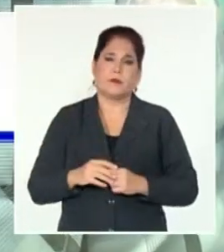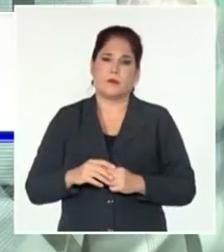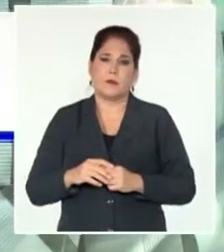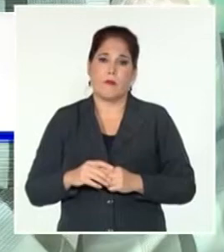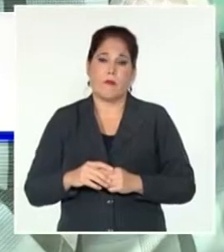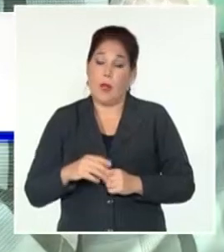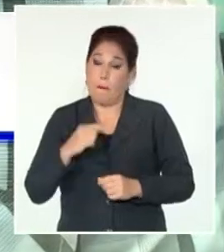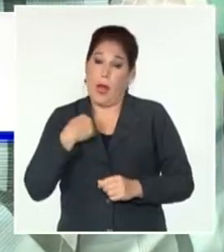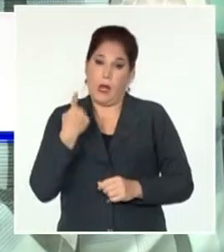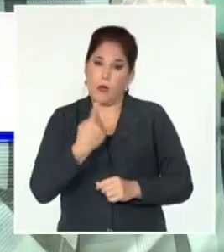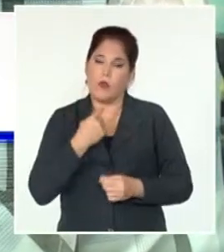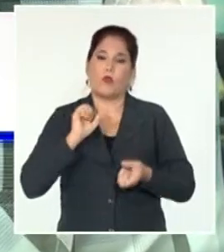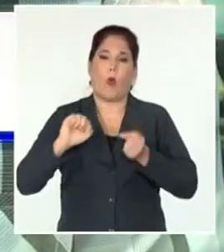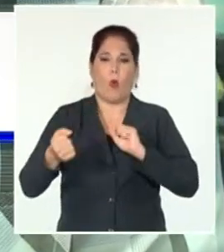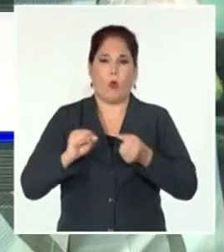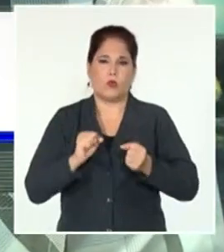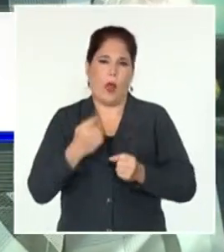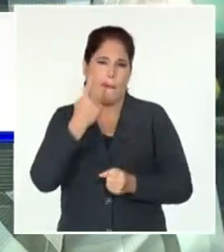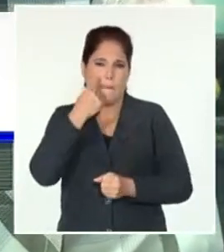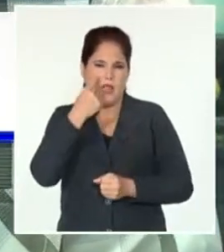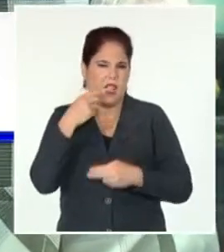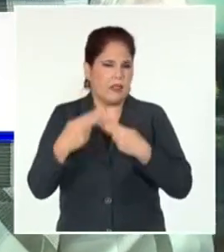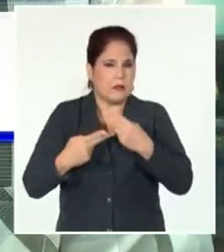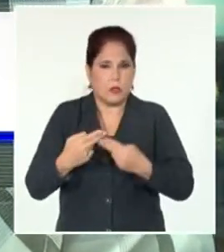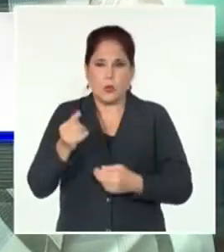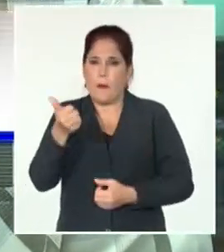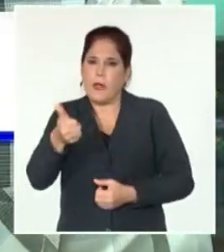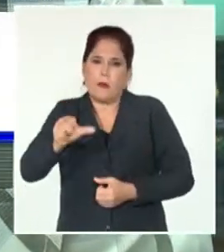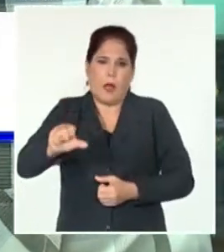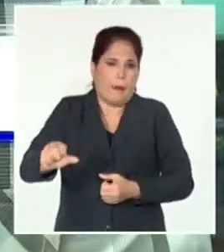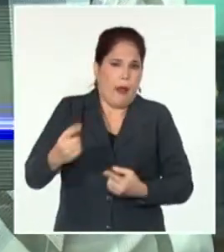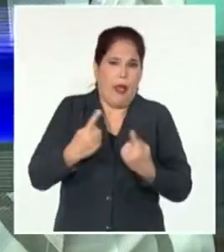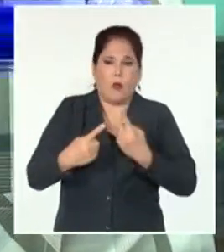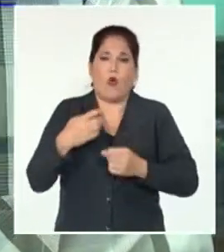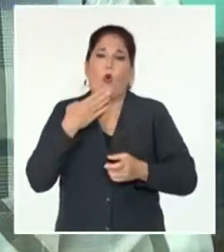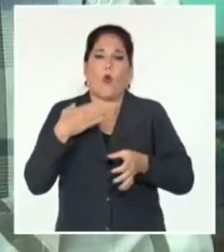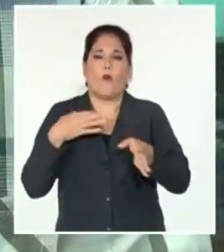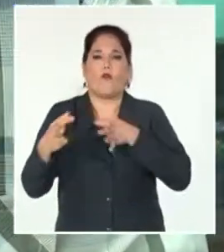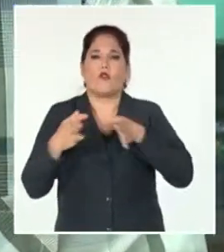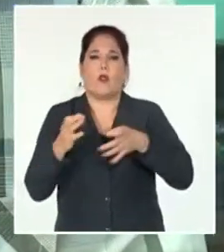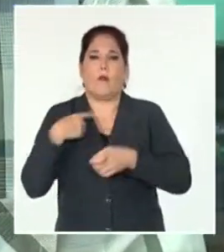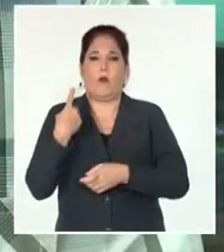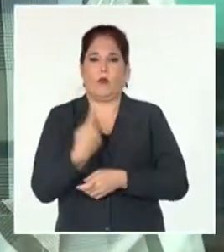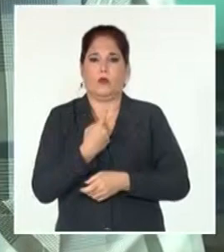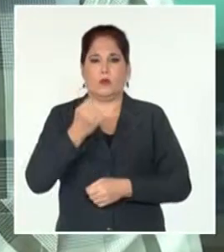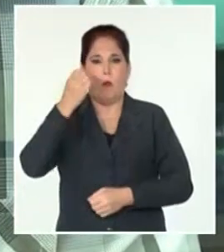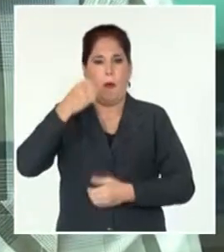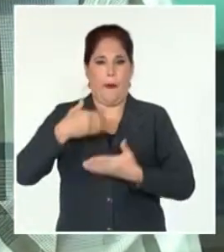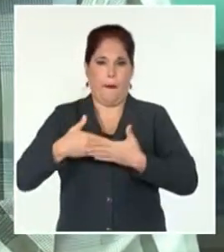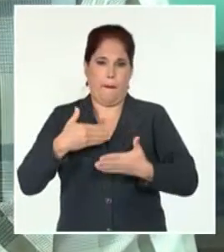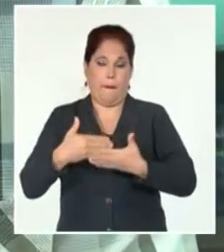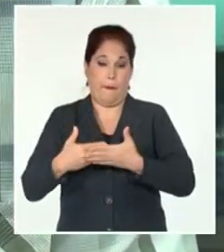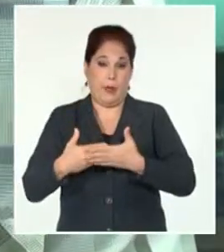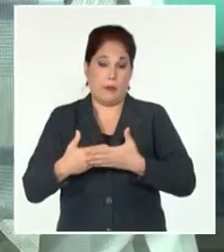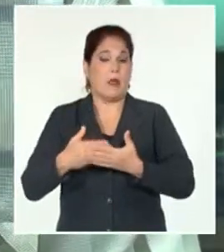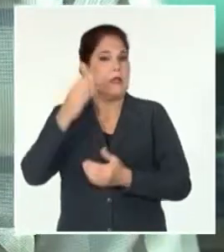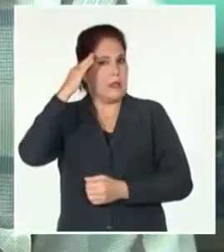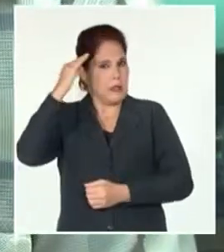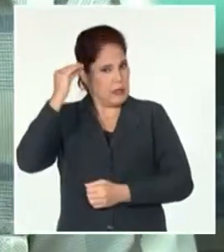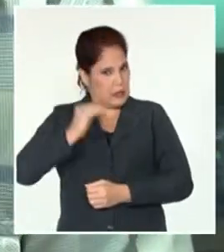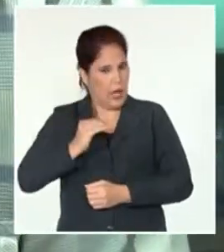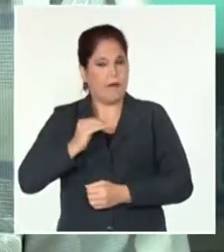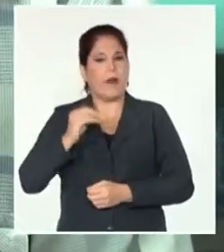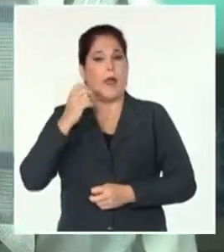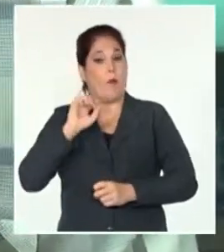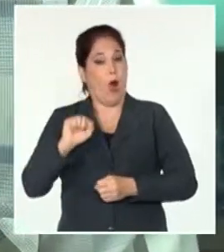nos permite eso, fíjese, mirarnos por dentro, mirar cómo funcionamos nosotros como empresa, a pesar de que nosotros hacemos los ejercicios de autocontrol y